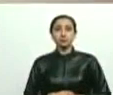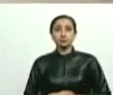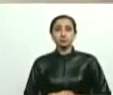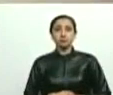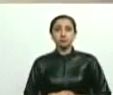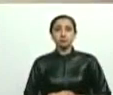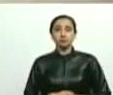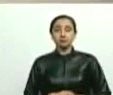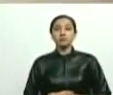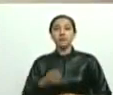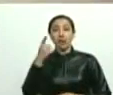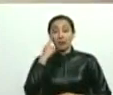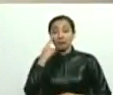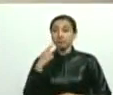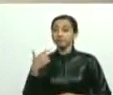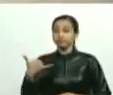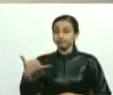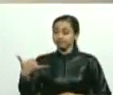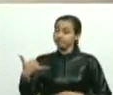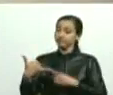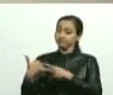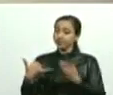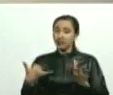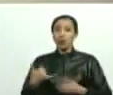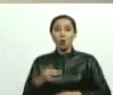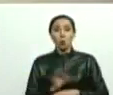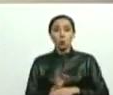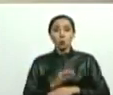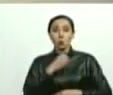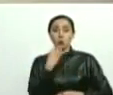¿Se dan cuenta el telefonito cómo funciona?